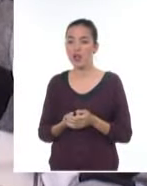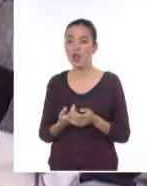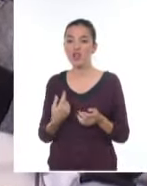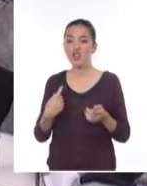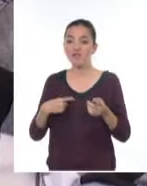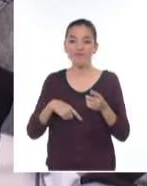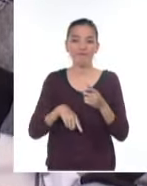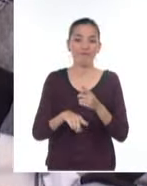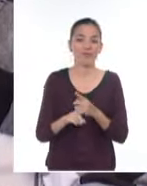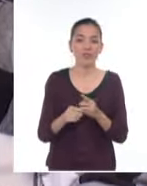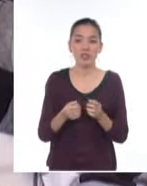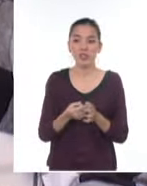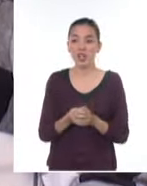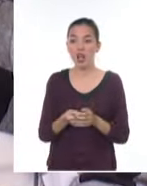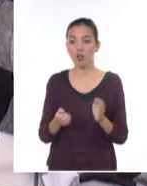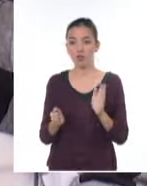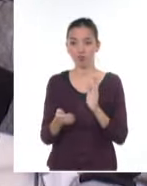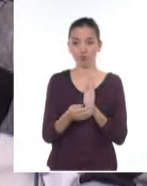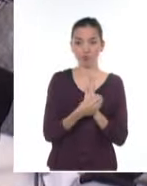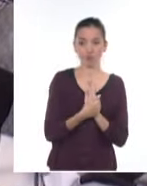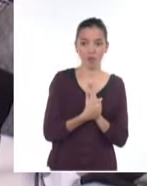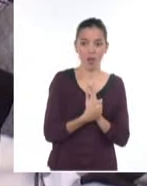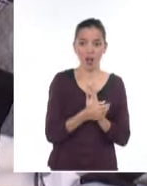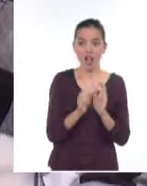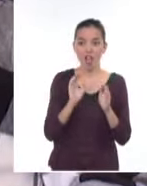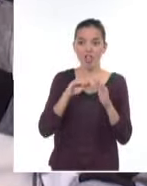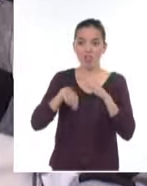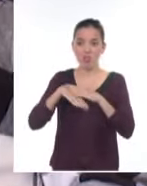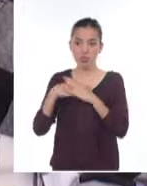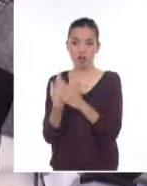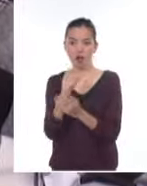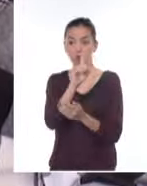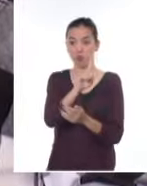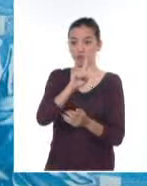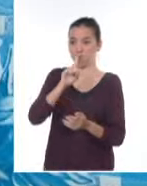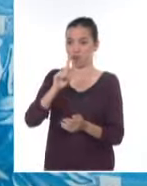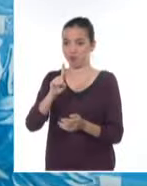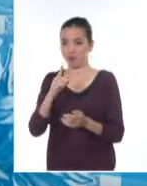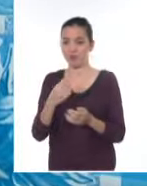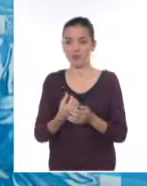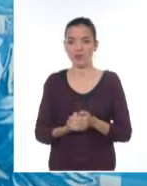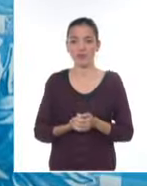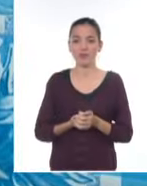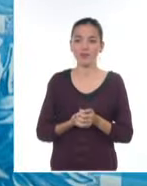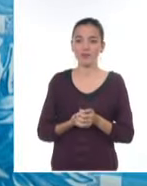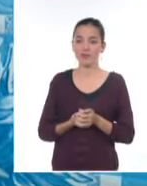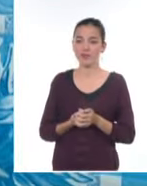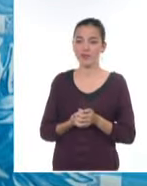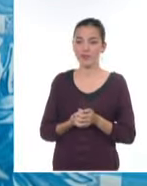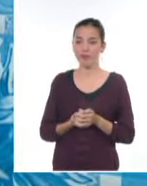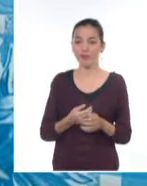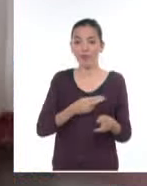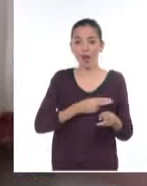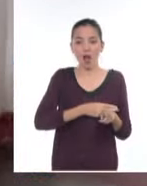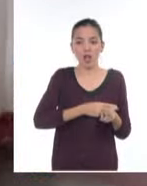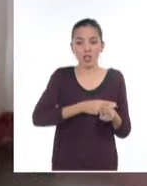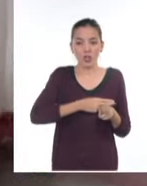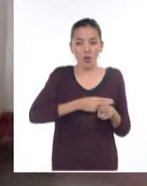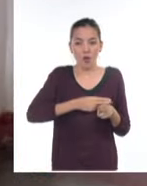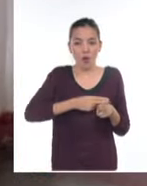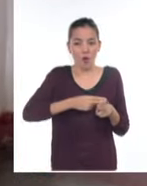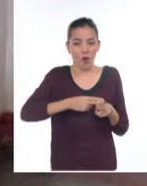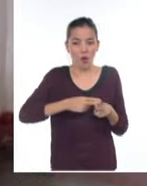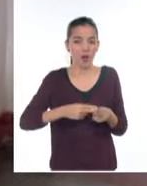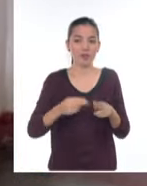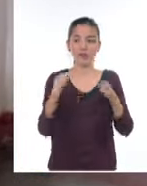se ocultó durante 11 días, que hoy está como un obelisco, un sitial. Historia de una casa que, a pesar de los